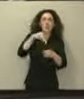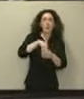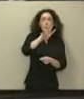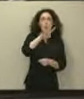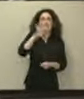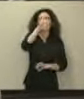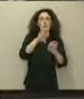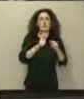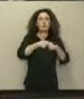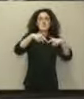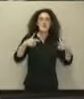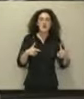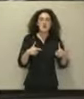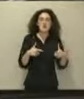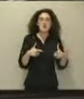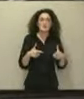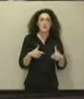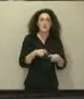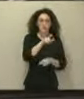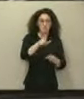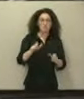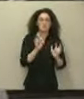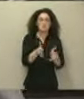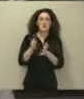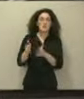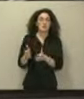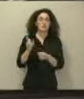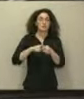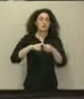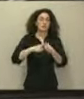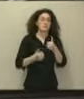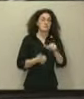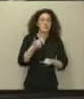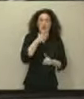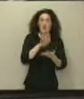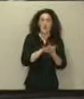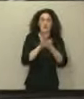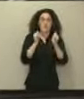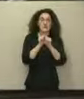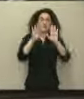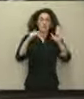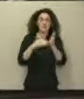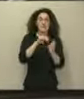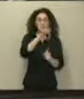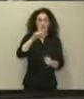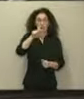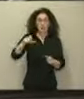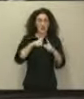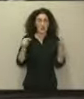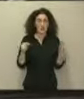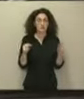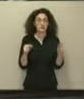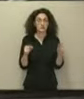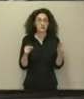más de beneficiarios si se habla de que ahora mismo hay 29 mil 500 asturianos que